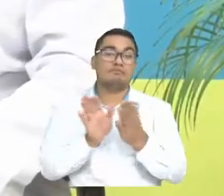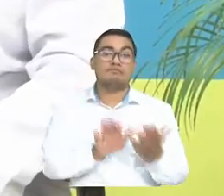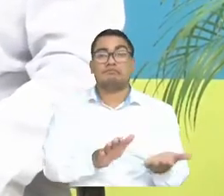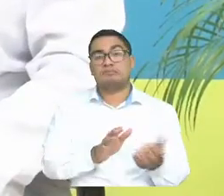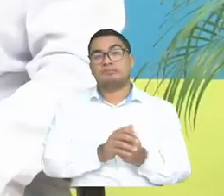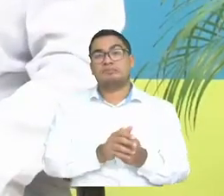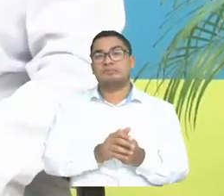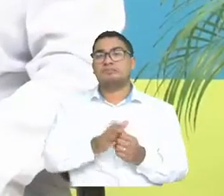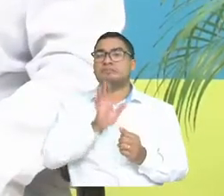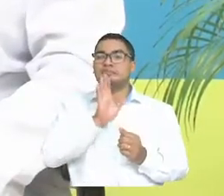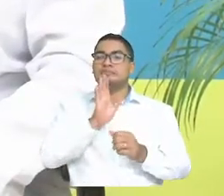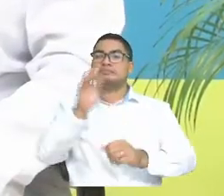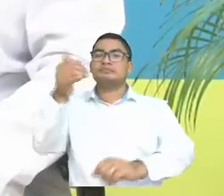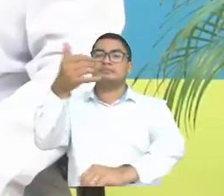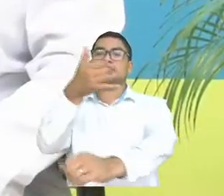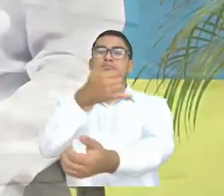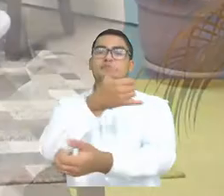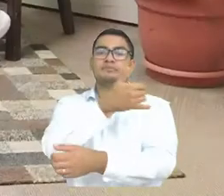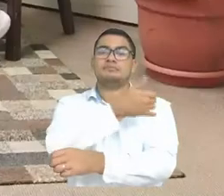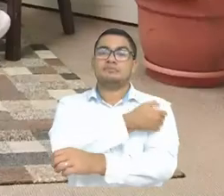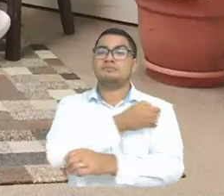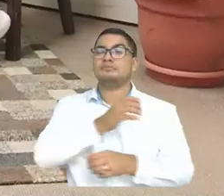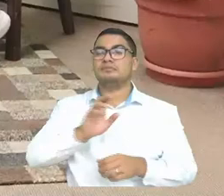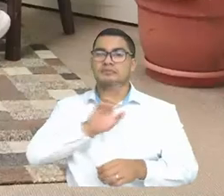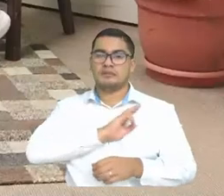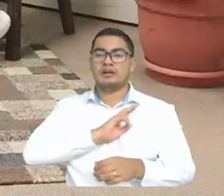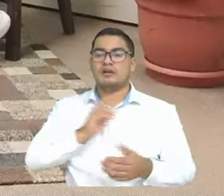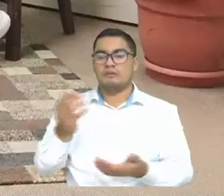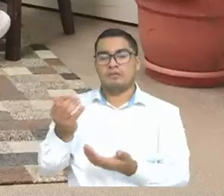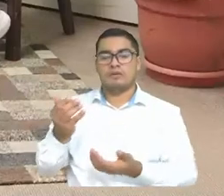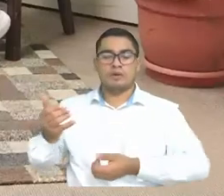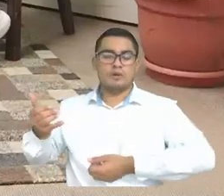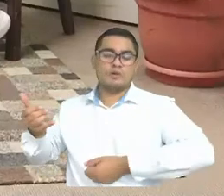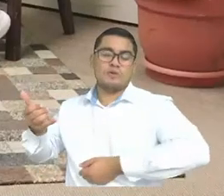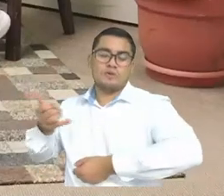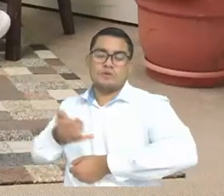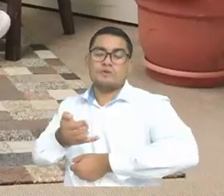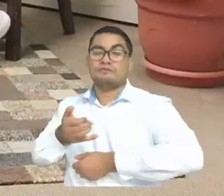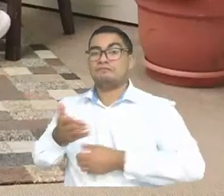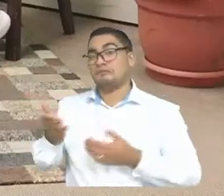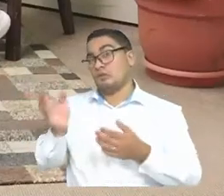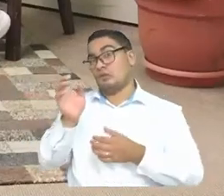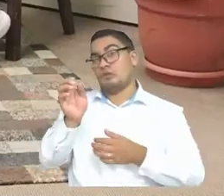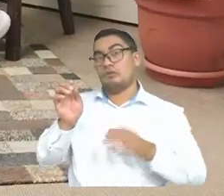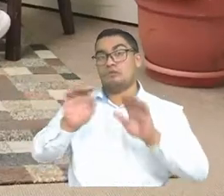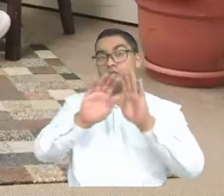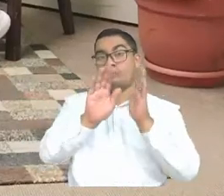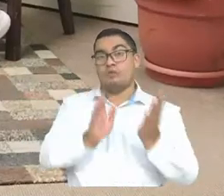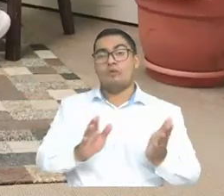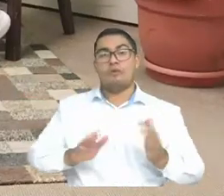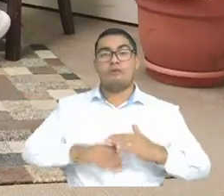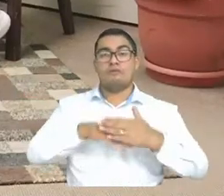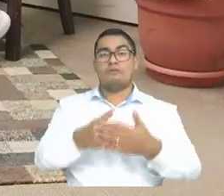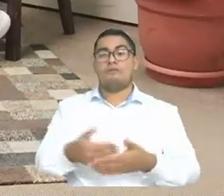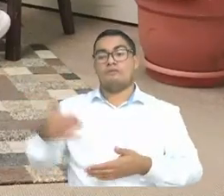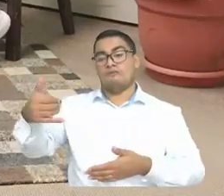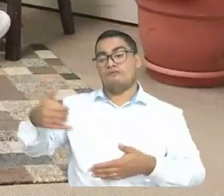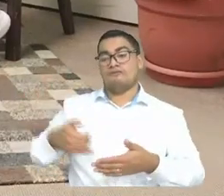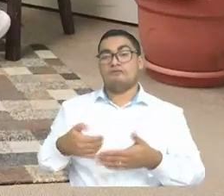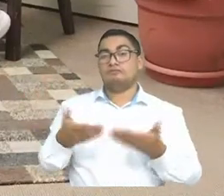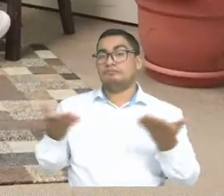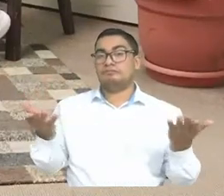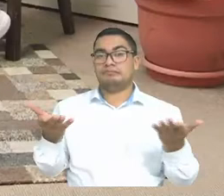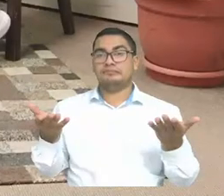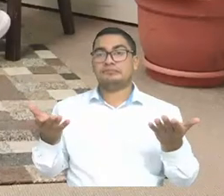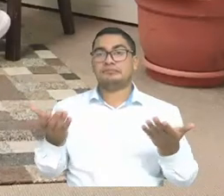de la inyección. Hay una inyección que le ponen a los niños, bueno, a la mujer embarazada, obviamente, para que los